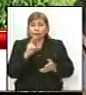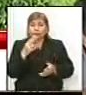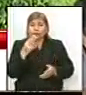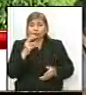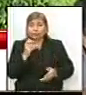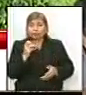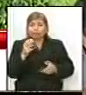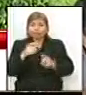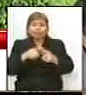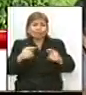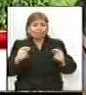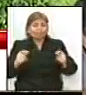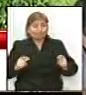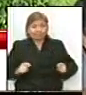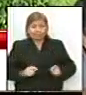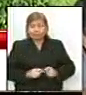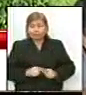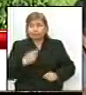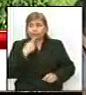hectáreas estamos